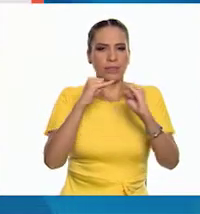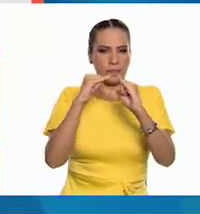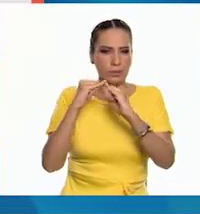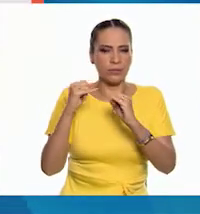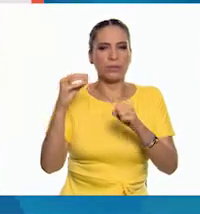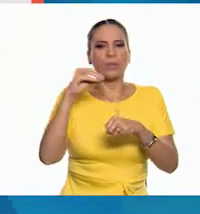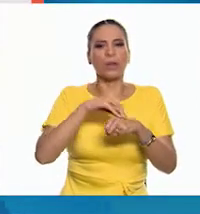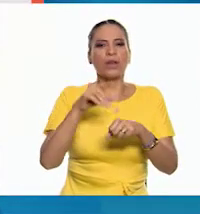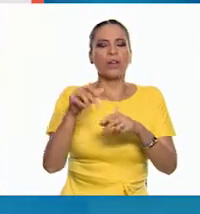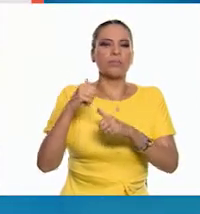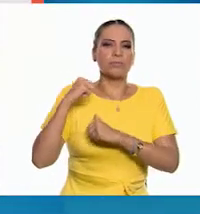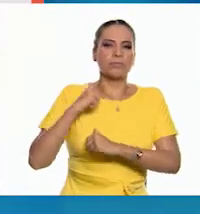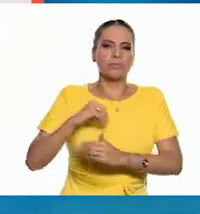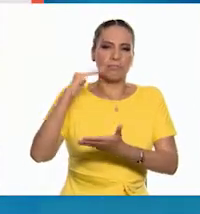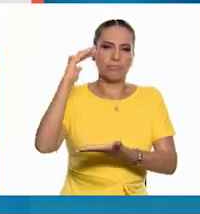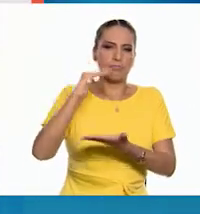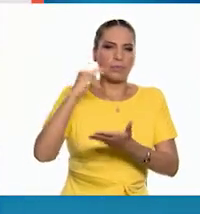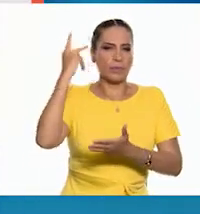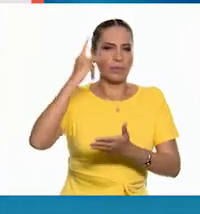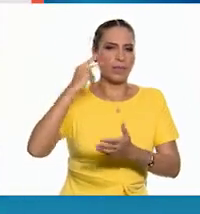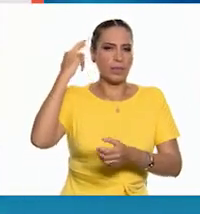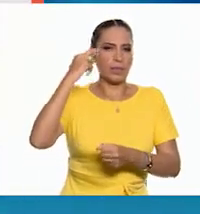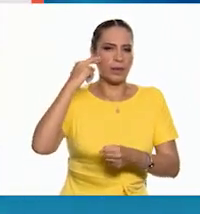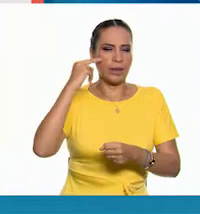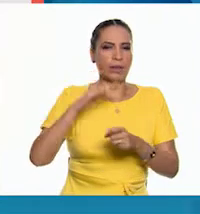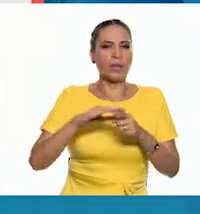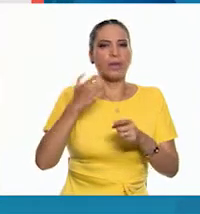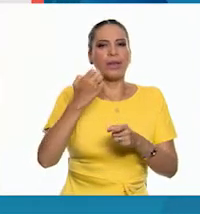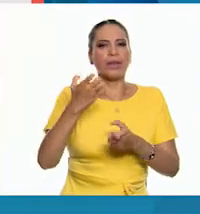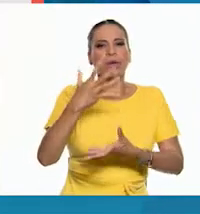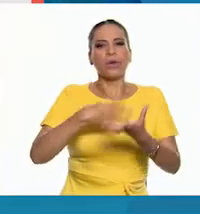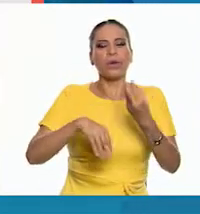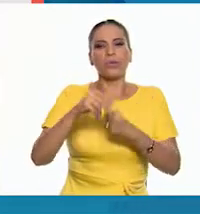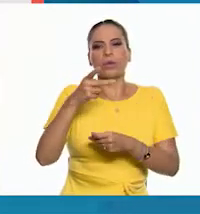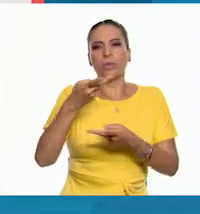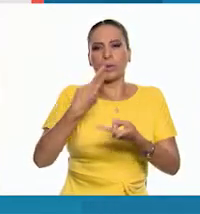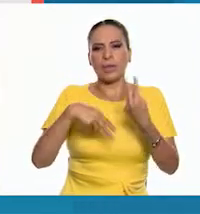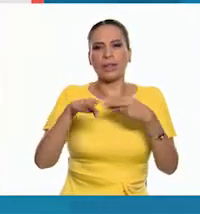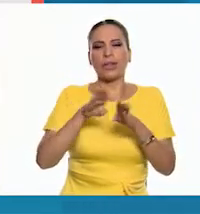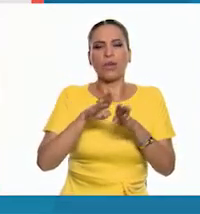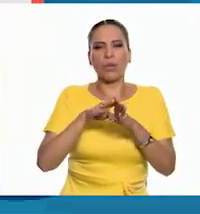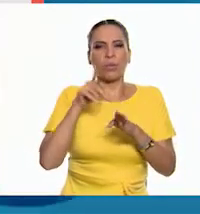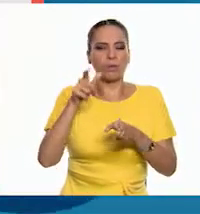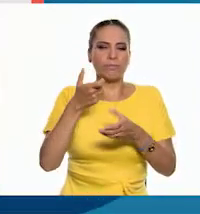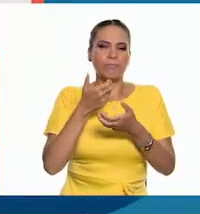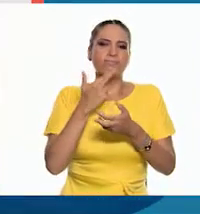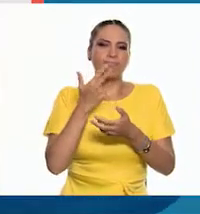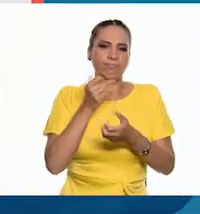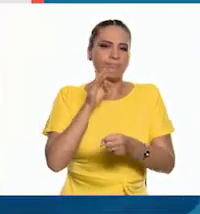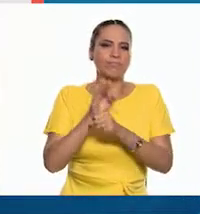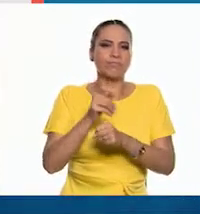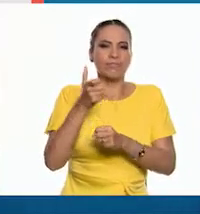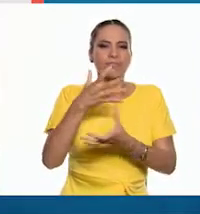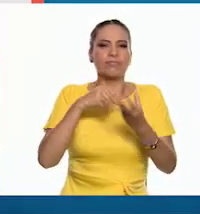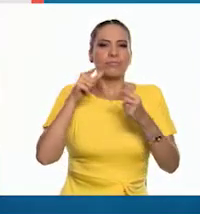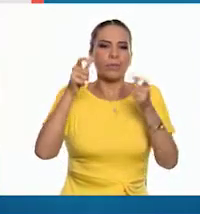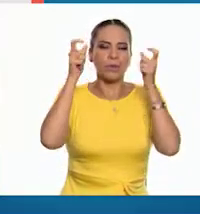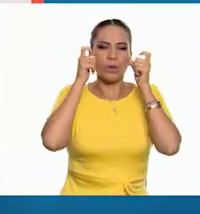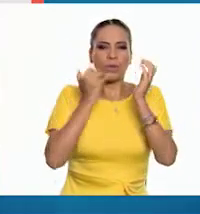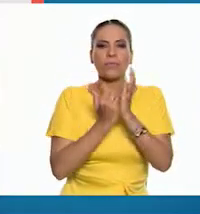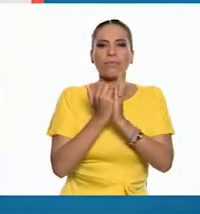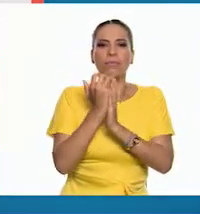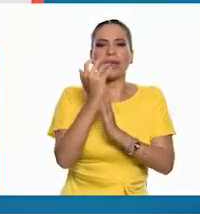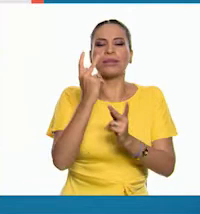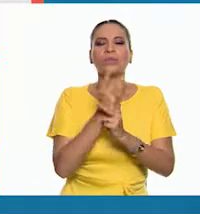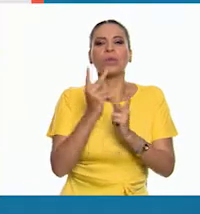virrey. Y en el ámbito económico, se buscó favorecer la economía de la corona a través del incremento de la